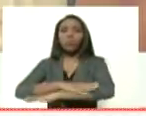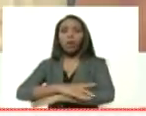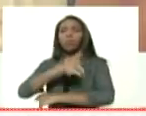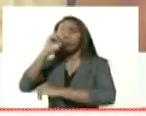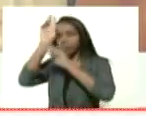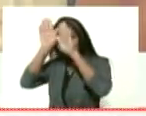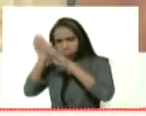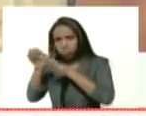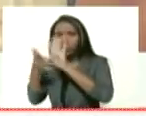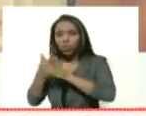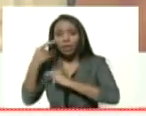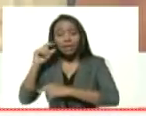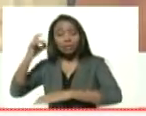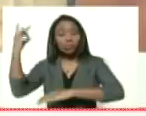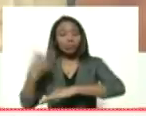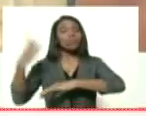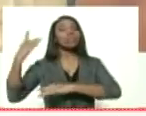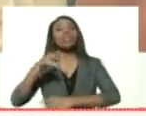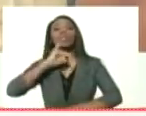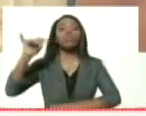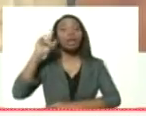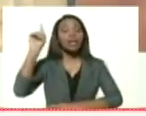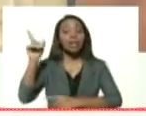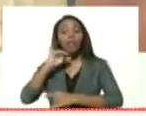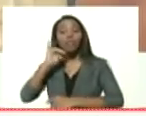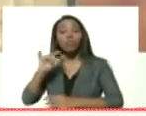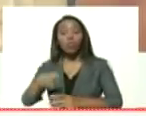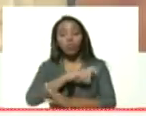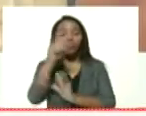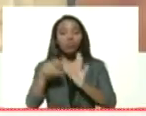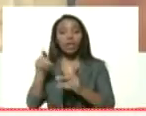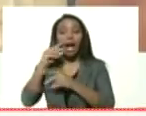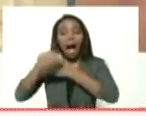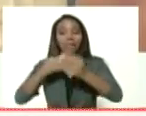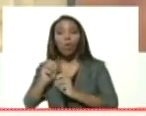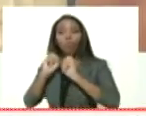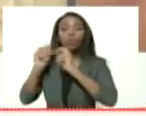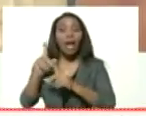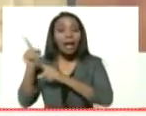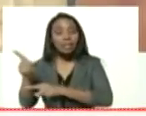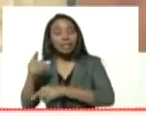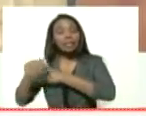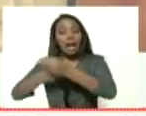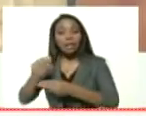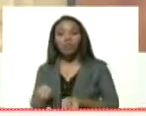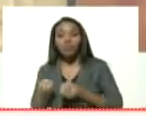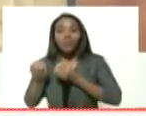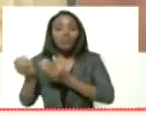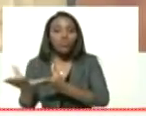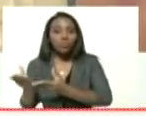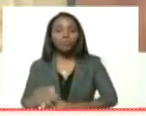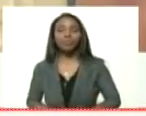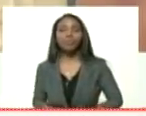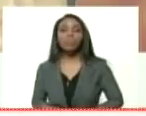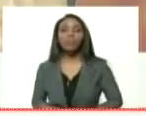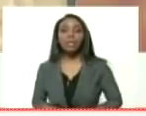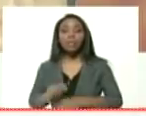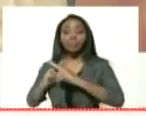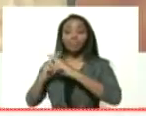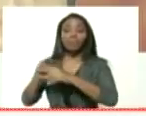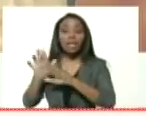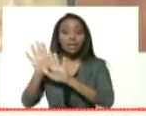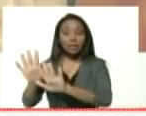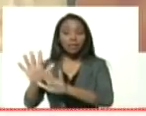tan graves denuncias y desestimar la información concreta que oportunamente se les suministró. Han prestado así